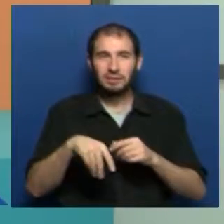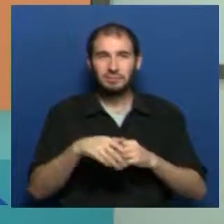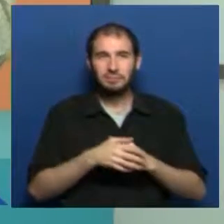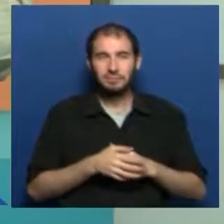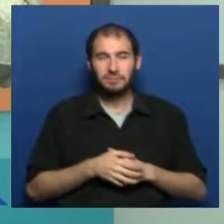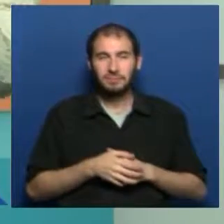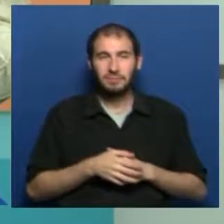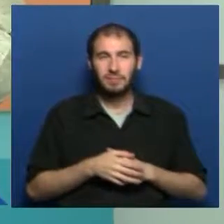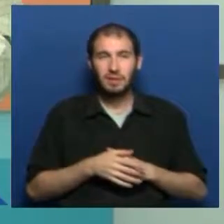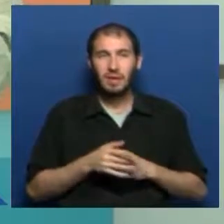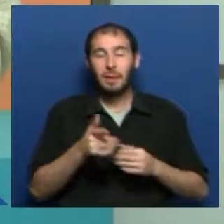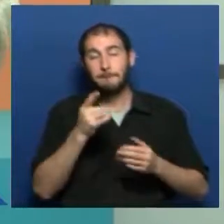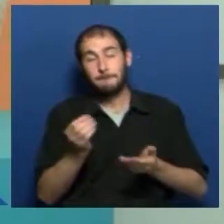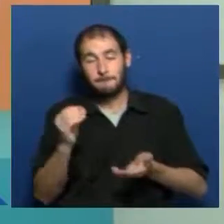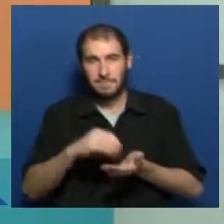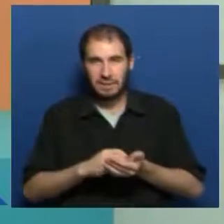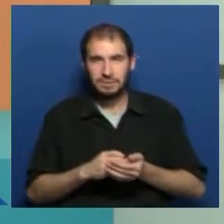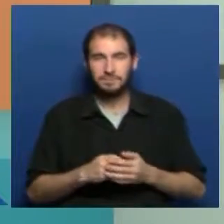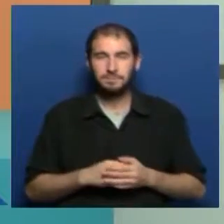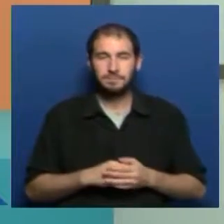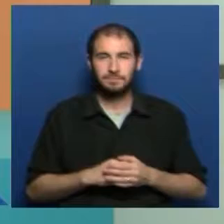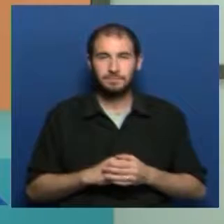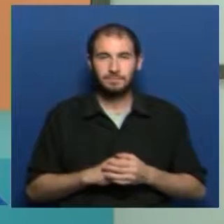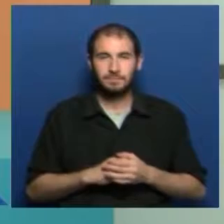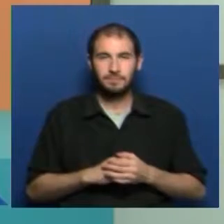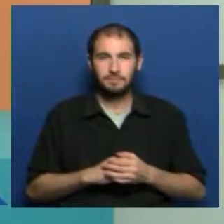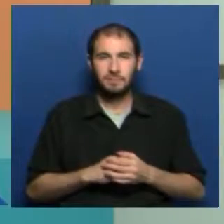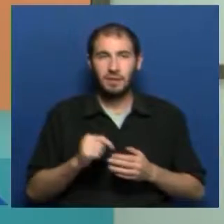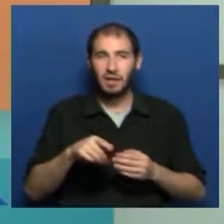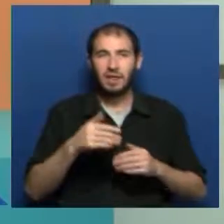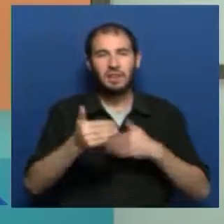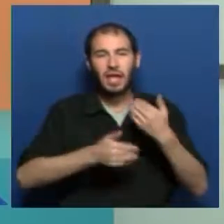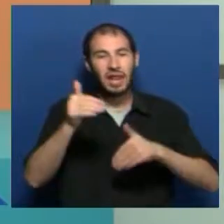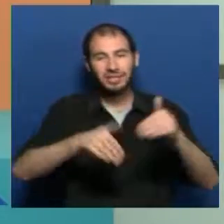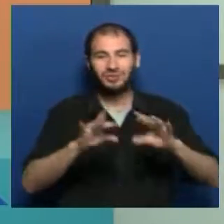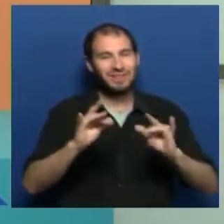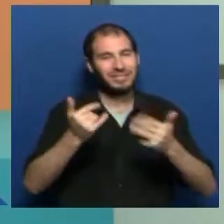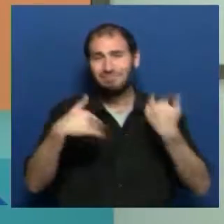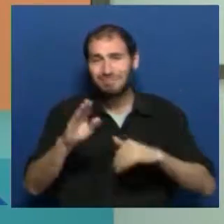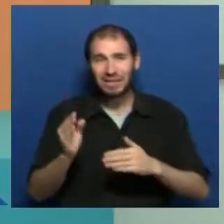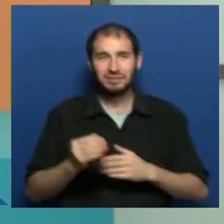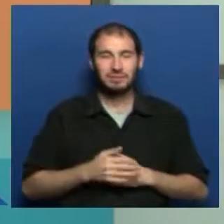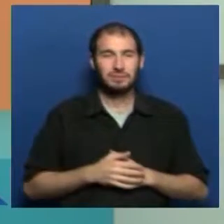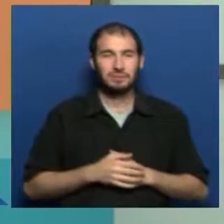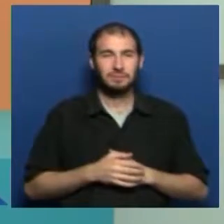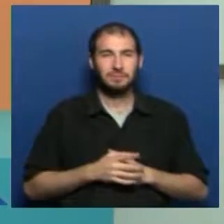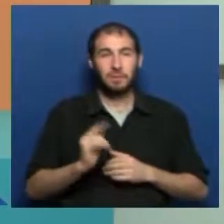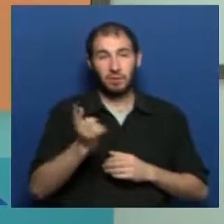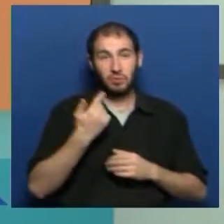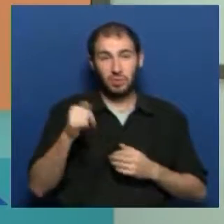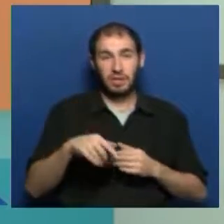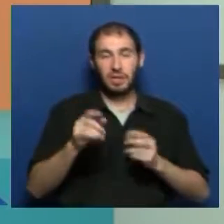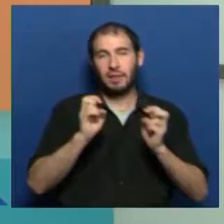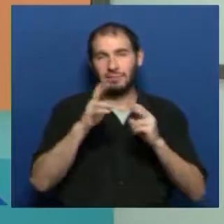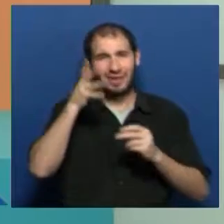prácticamente, con el adicional de que complica el desarrollo de la elección. Bueno, nosotros tuvimos